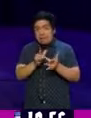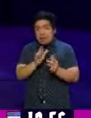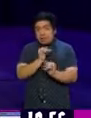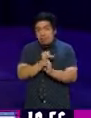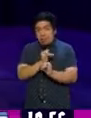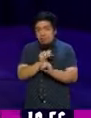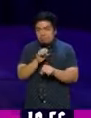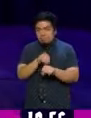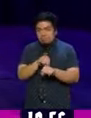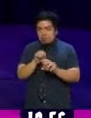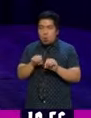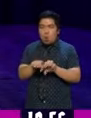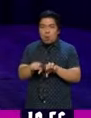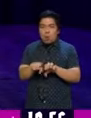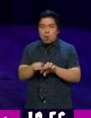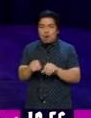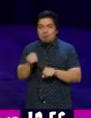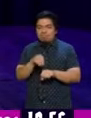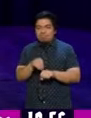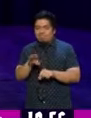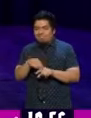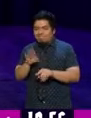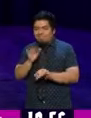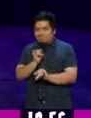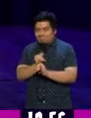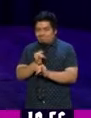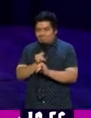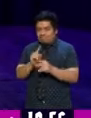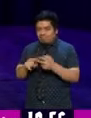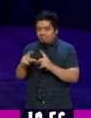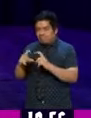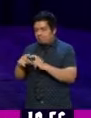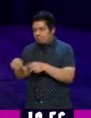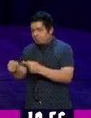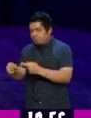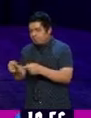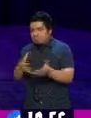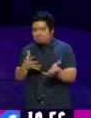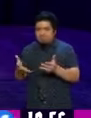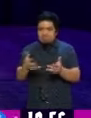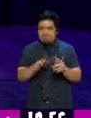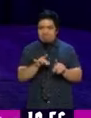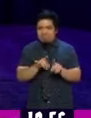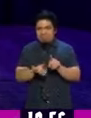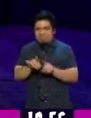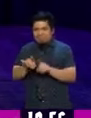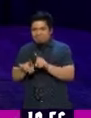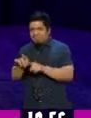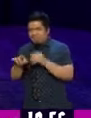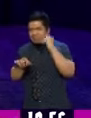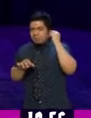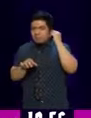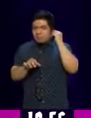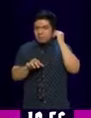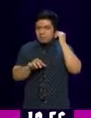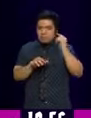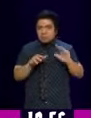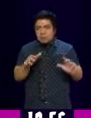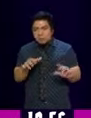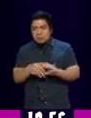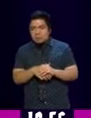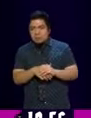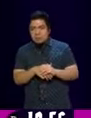plataformas, uh-huh. ¿no? ¿O cómo la ven? ¿Sí deja más en plataformas que la venta del disco? ¿O cómo? Pues también depende, digo, por lo que